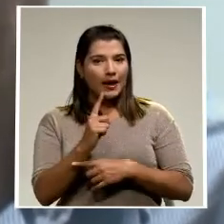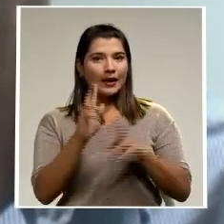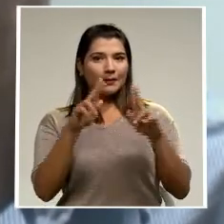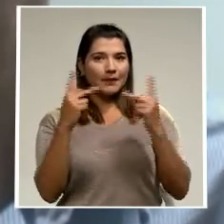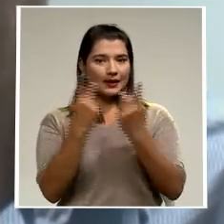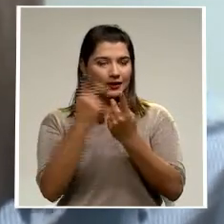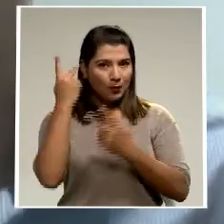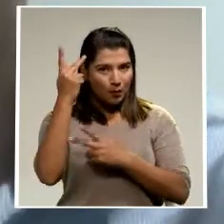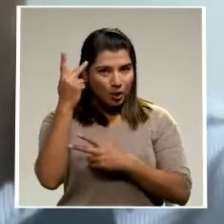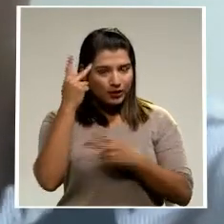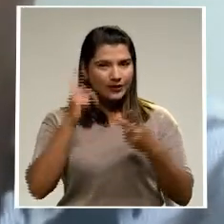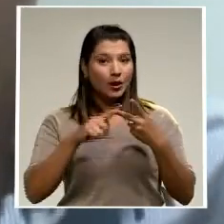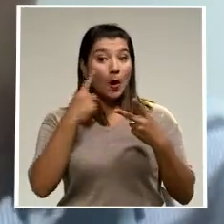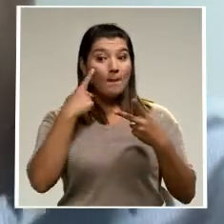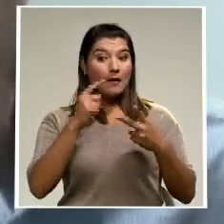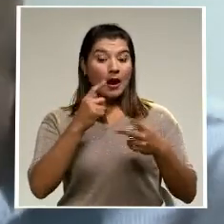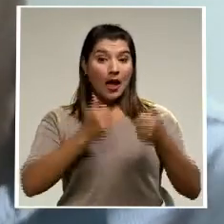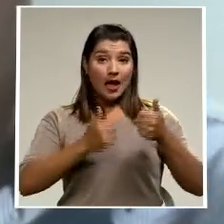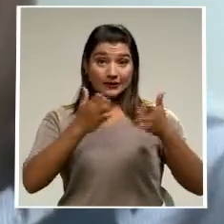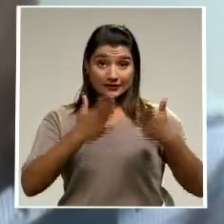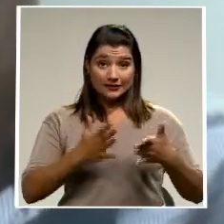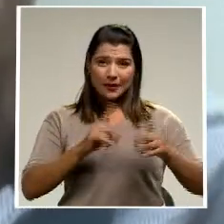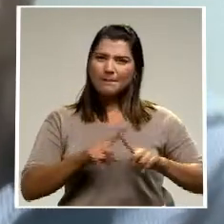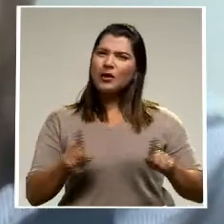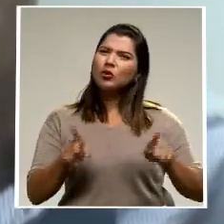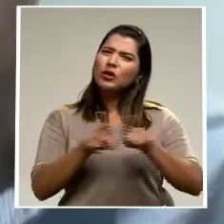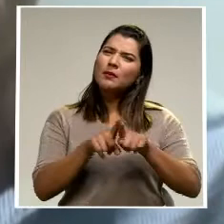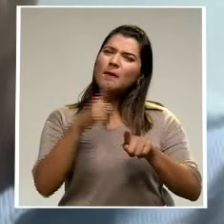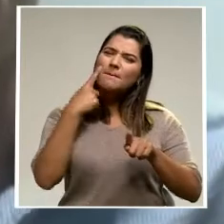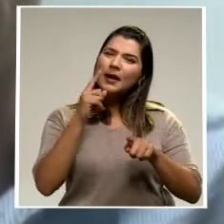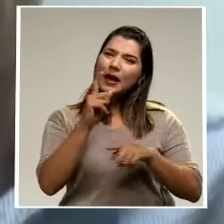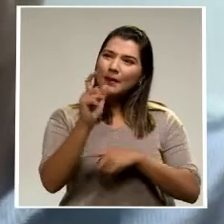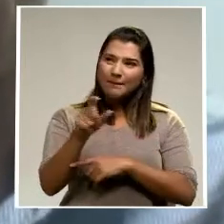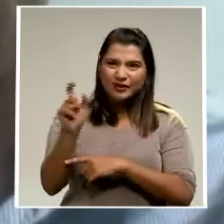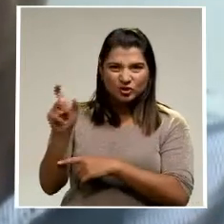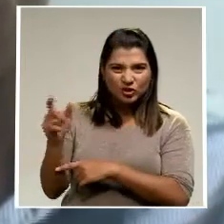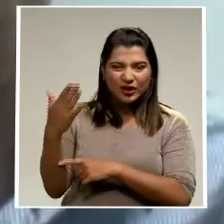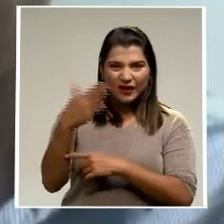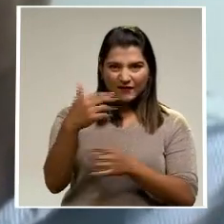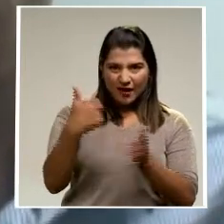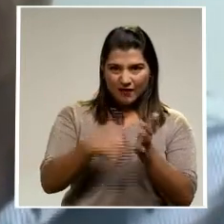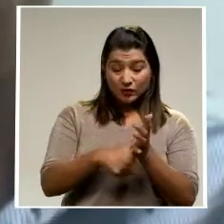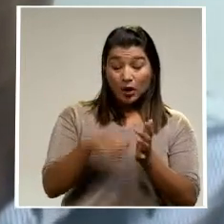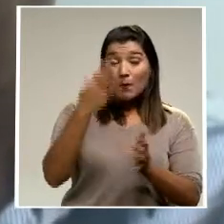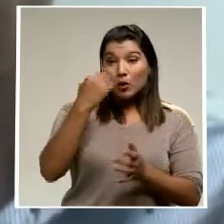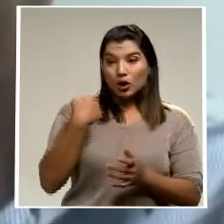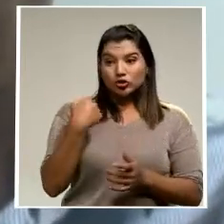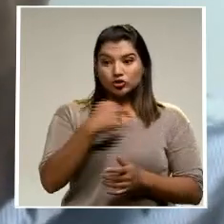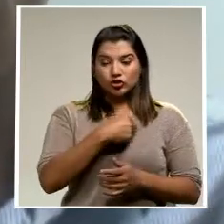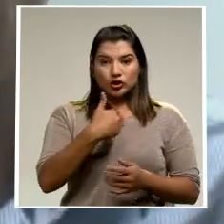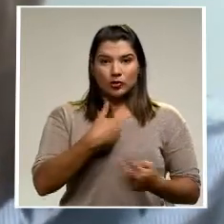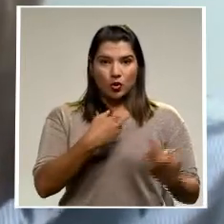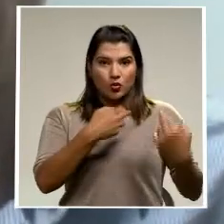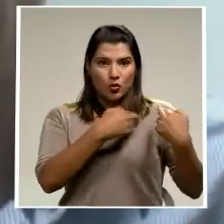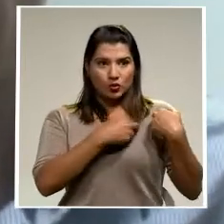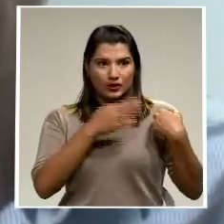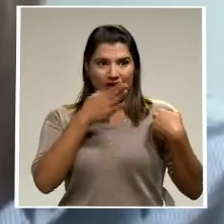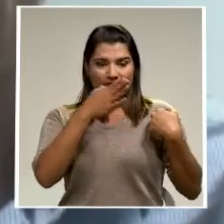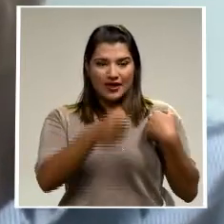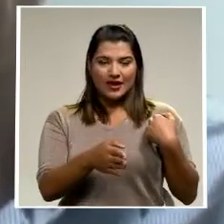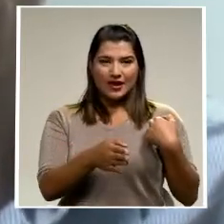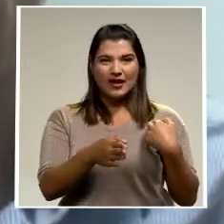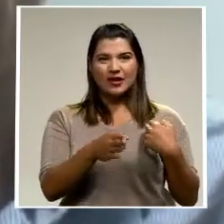políticas, para los aspirantes, pero sobre todo para los ciudadanos, a los que nos va a tocar usar el